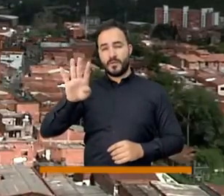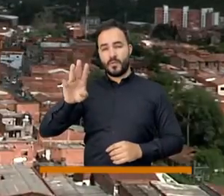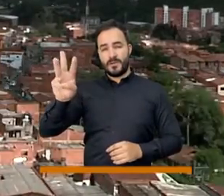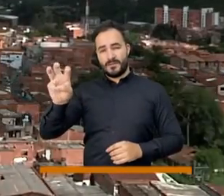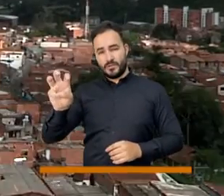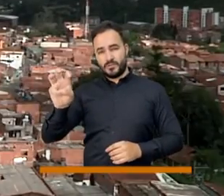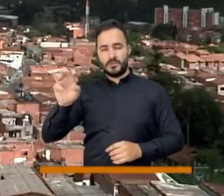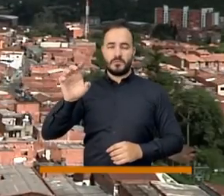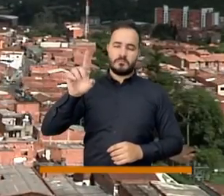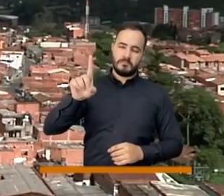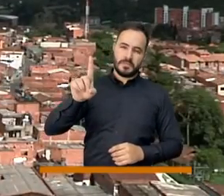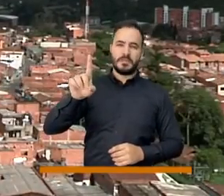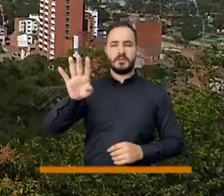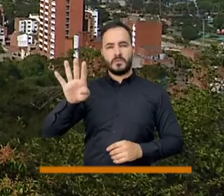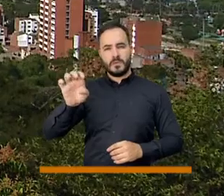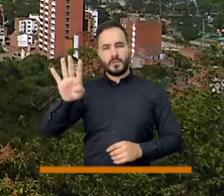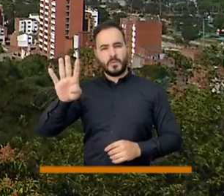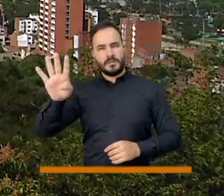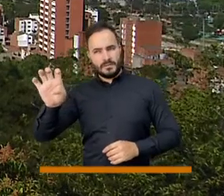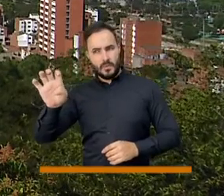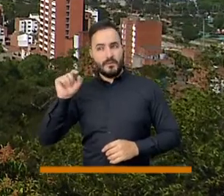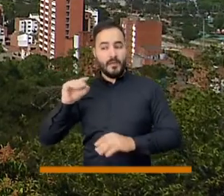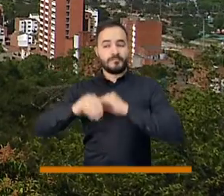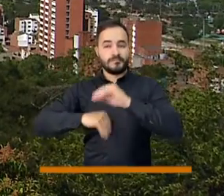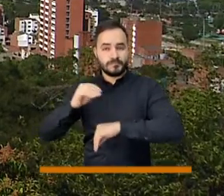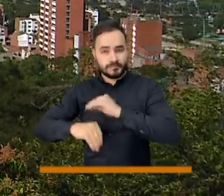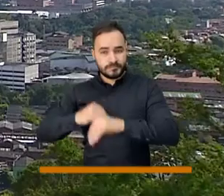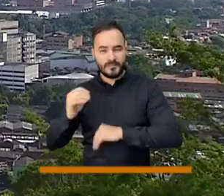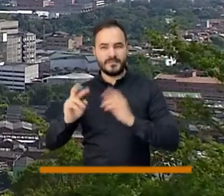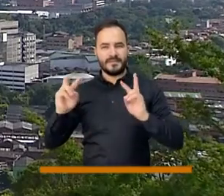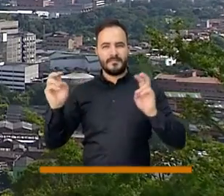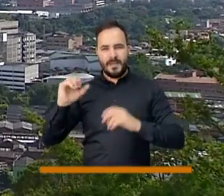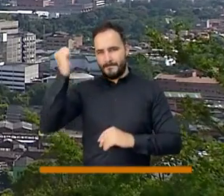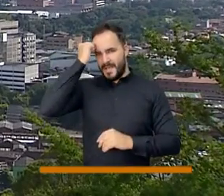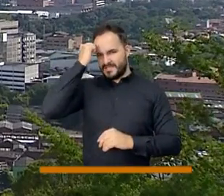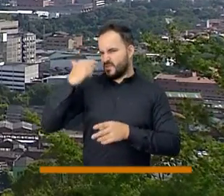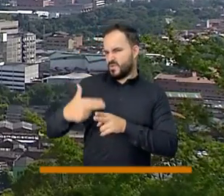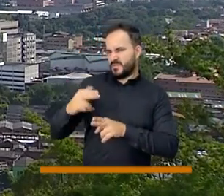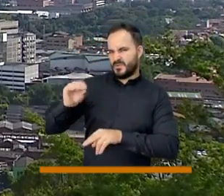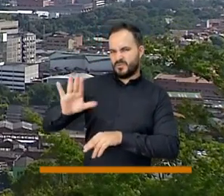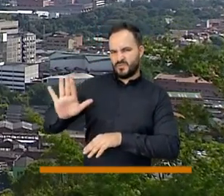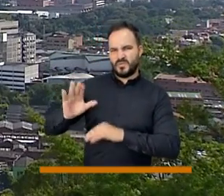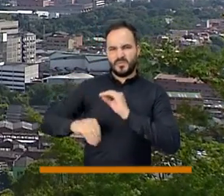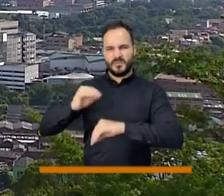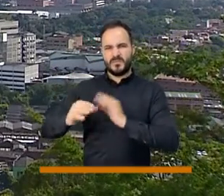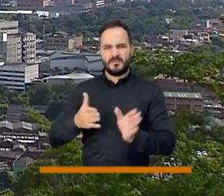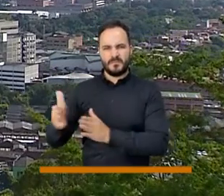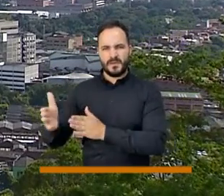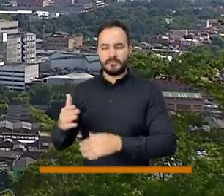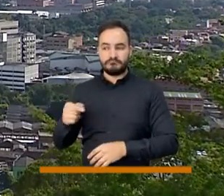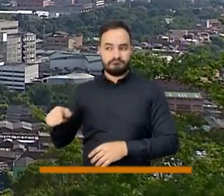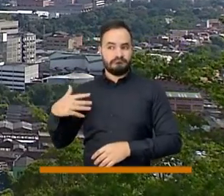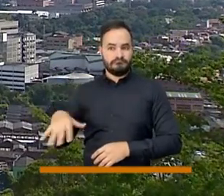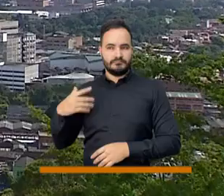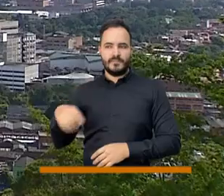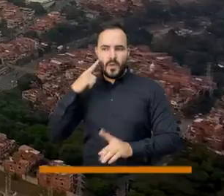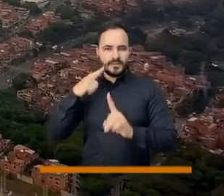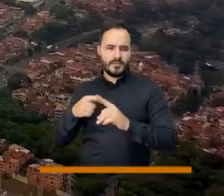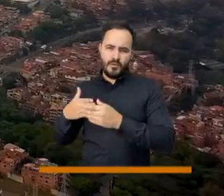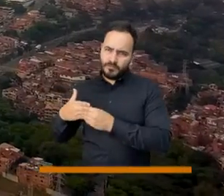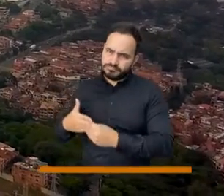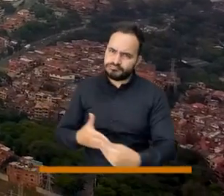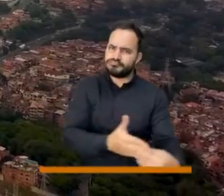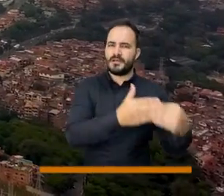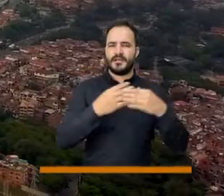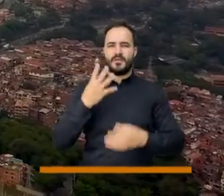1948-49 tiene un plan maestro, el plan maestro de Vines y CERT, un disco duro y poderoso para seguir cada 4 años. ¿De